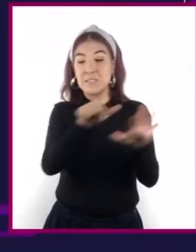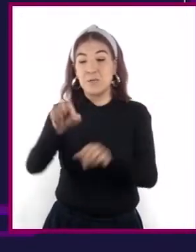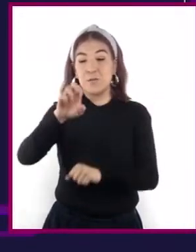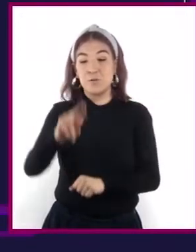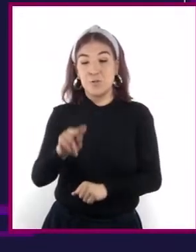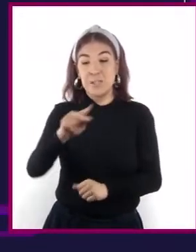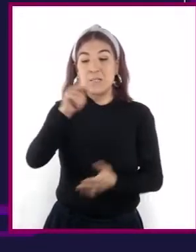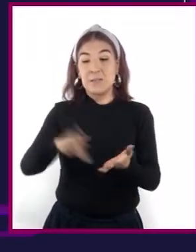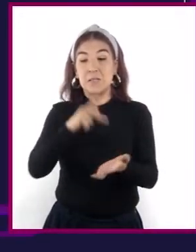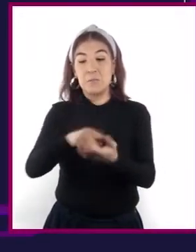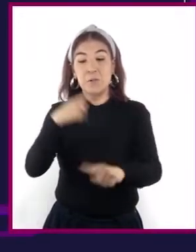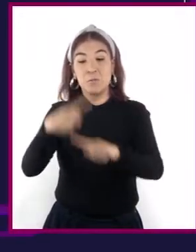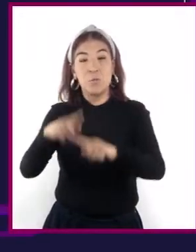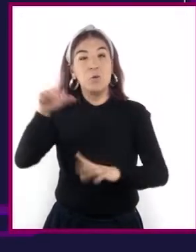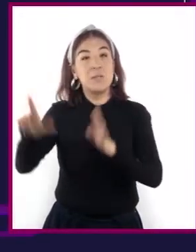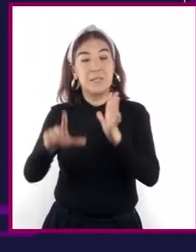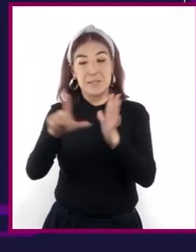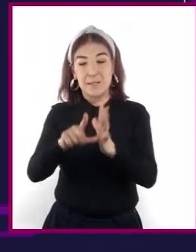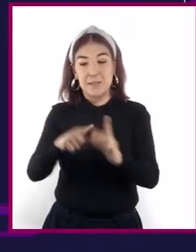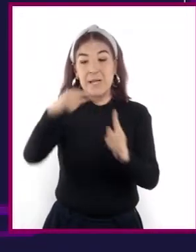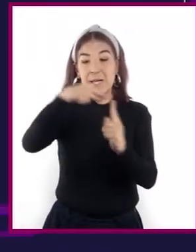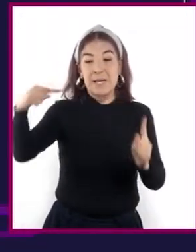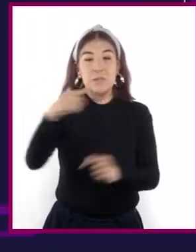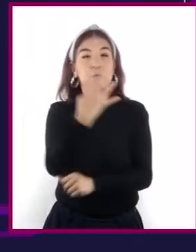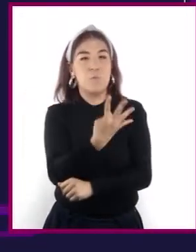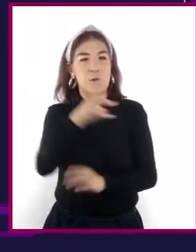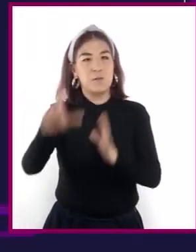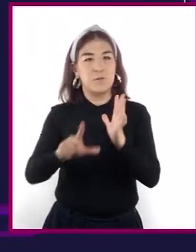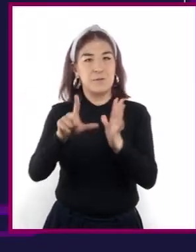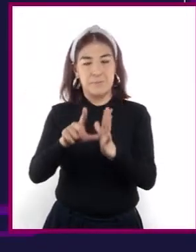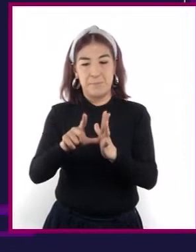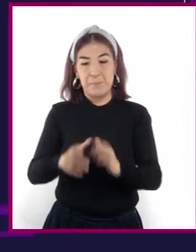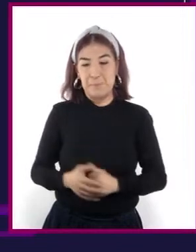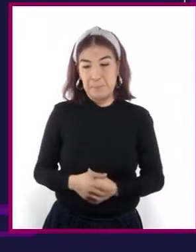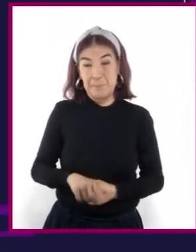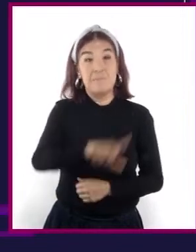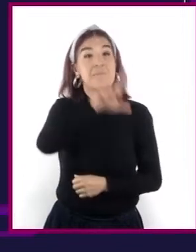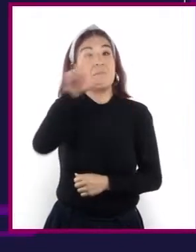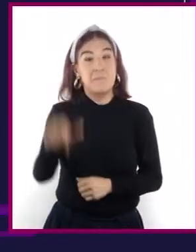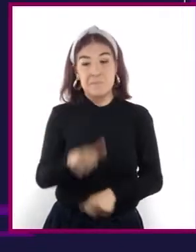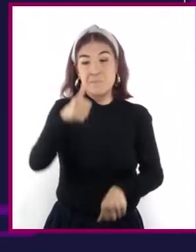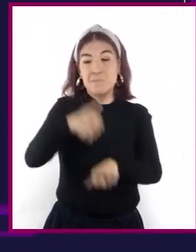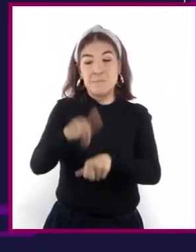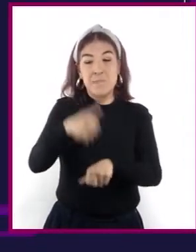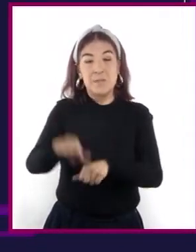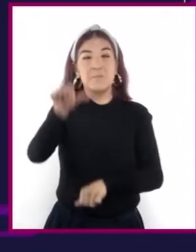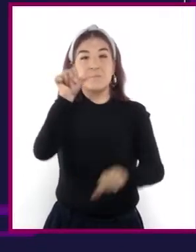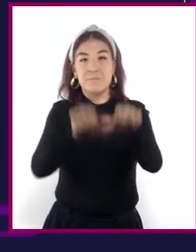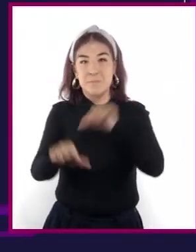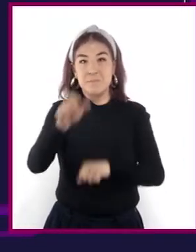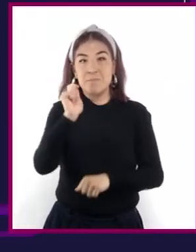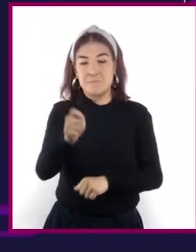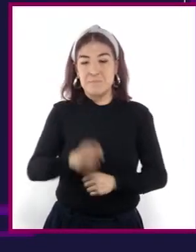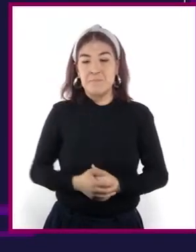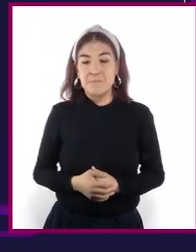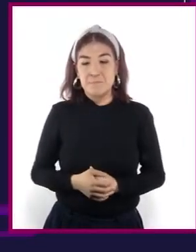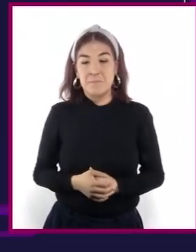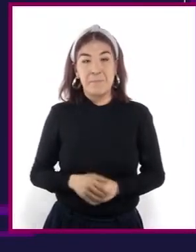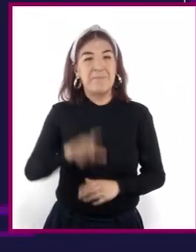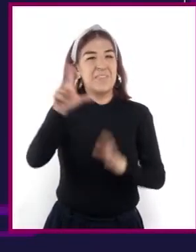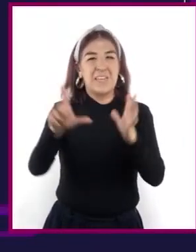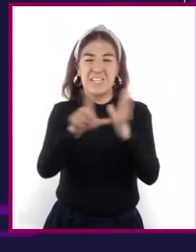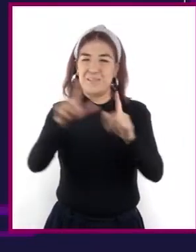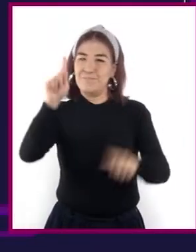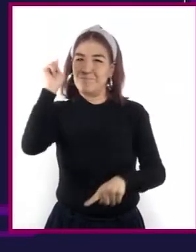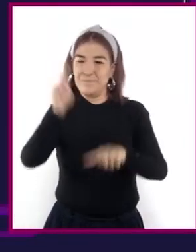1680 kilómetros por litro entre 4 litros. Después de simplificar la unidad de litros y calcular